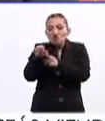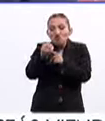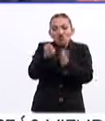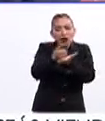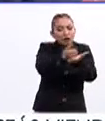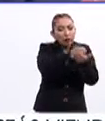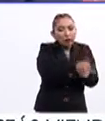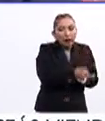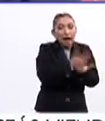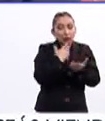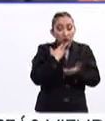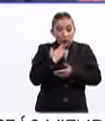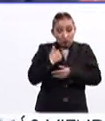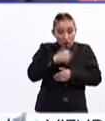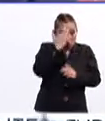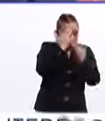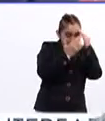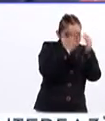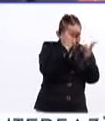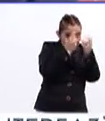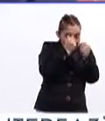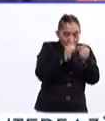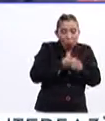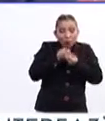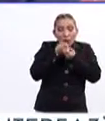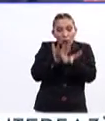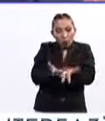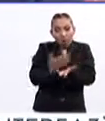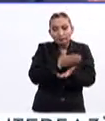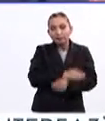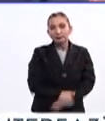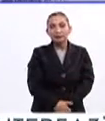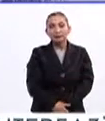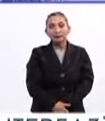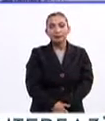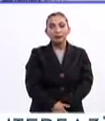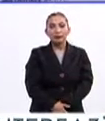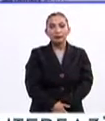ellos, usando lo que nosotros hemos aprendido a lo largo de nuestras carreras.